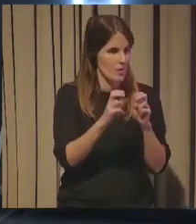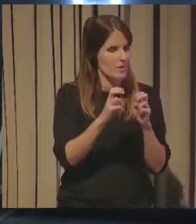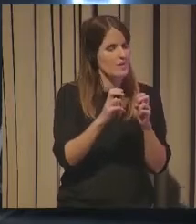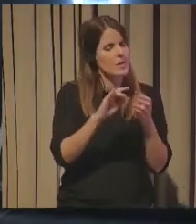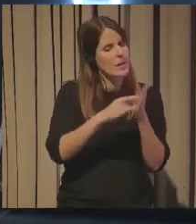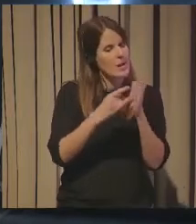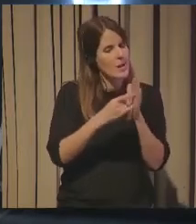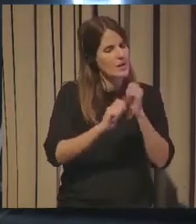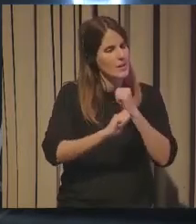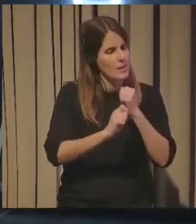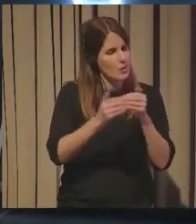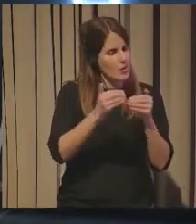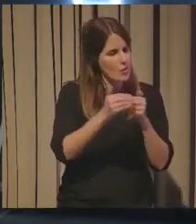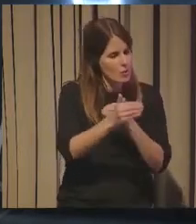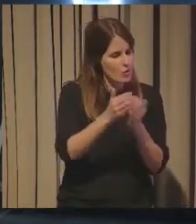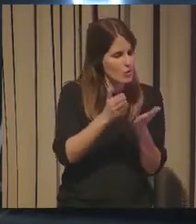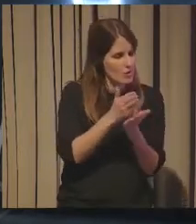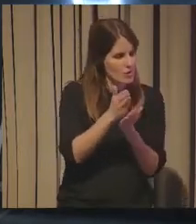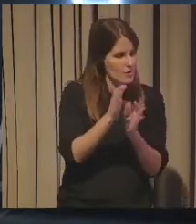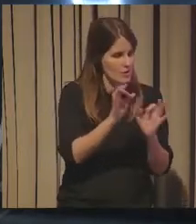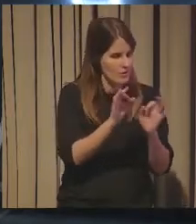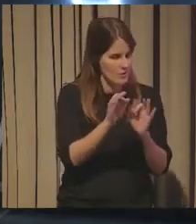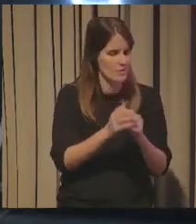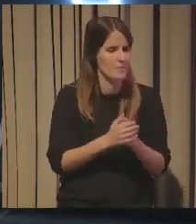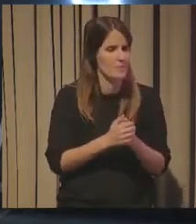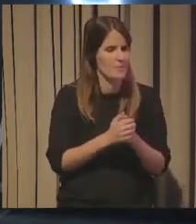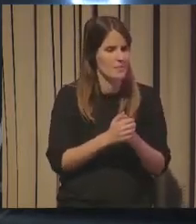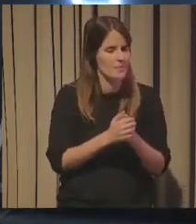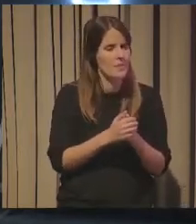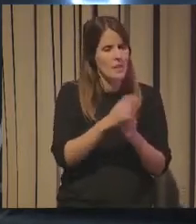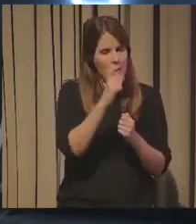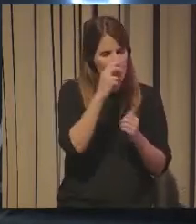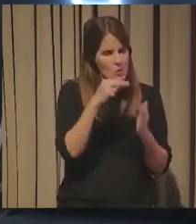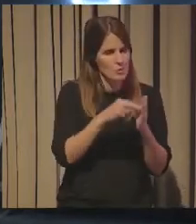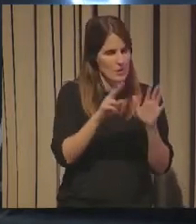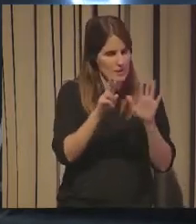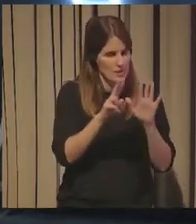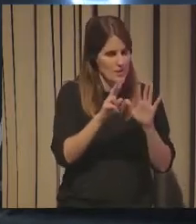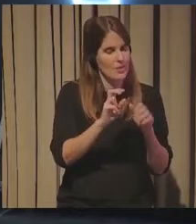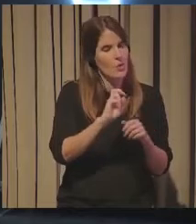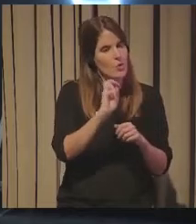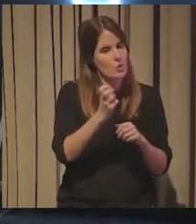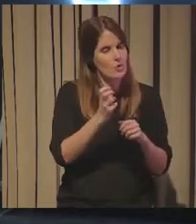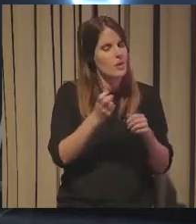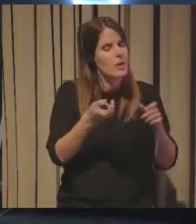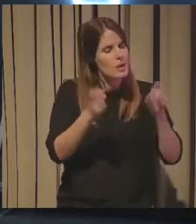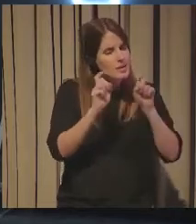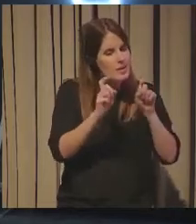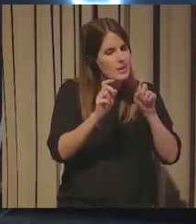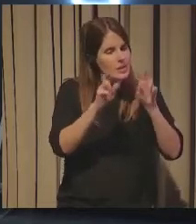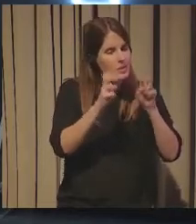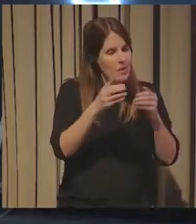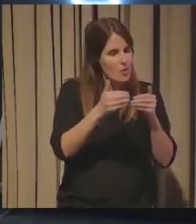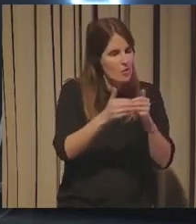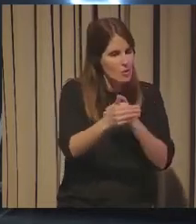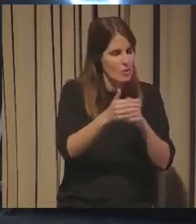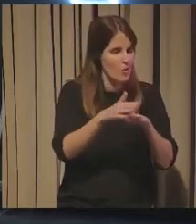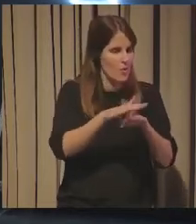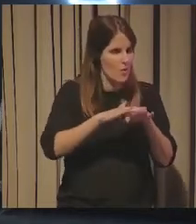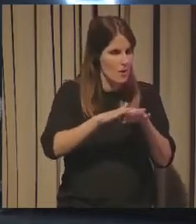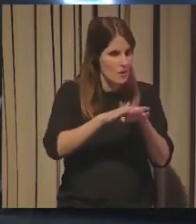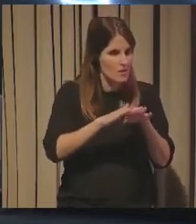sobre esta área y ha trabajado también sobre perspectivas estratégicas y ha